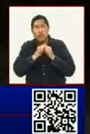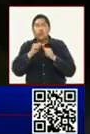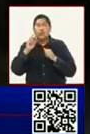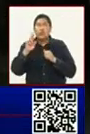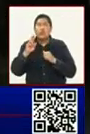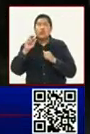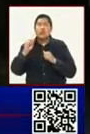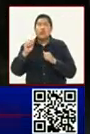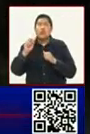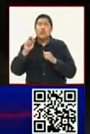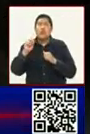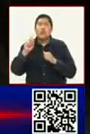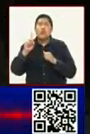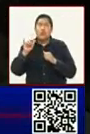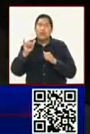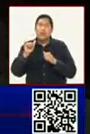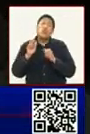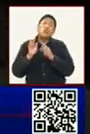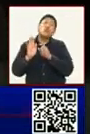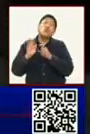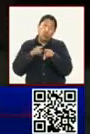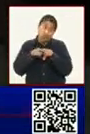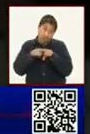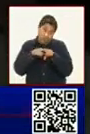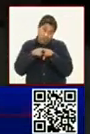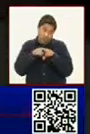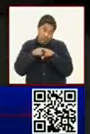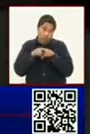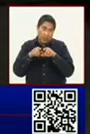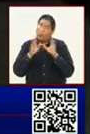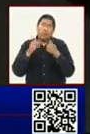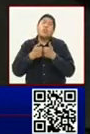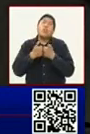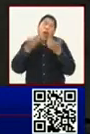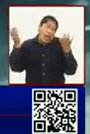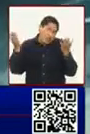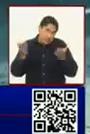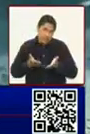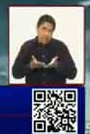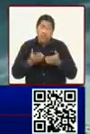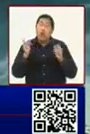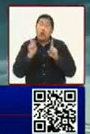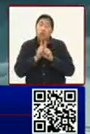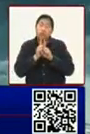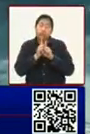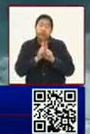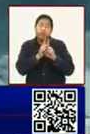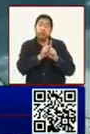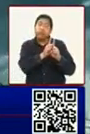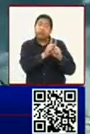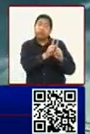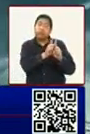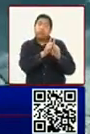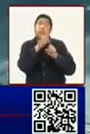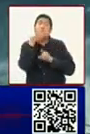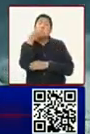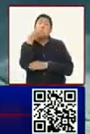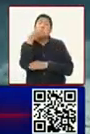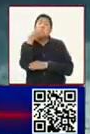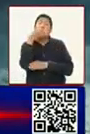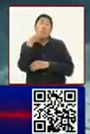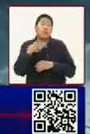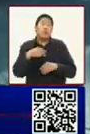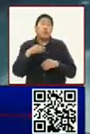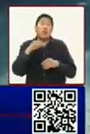Randy en la avenida Aniceto Arce. Cámaras de vigilancia grabaron el momento cuando ambos llegaron hasta la puerta del Hostal Olympic,